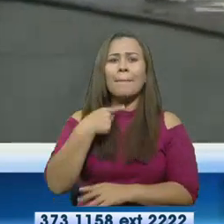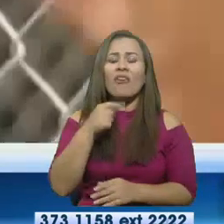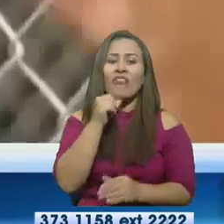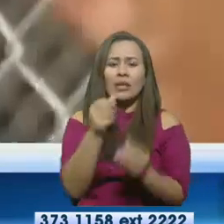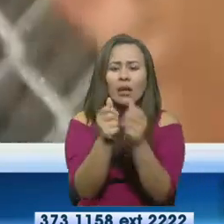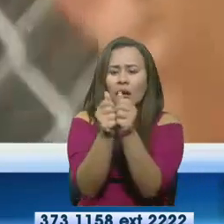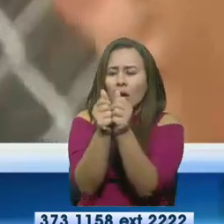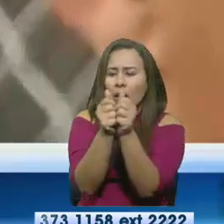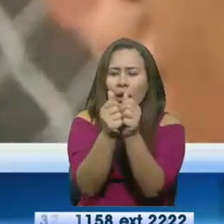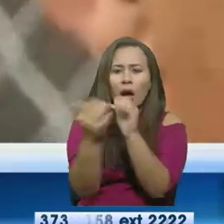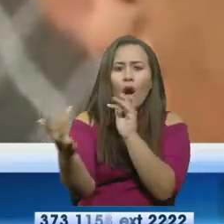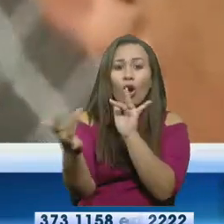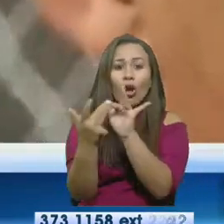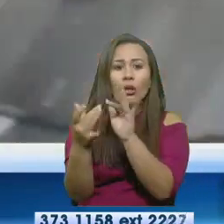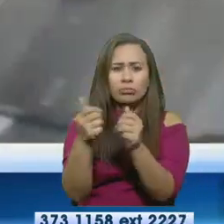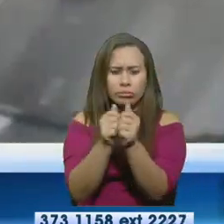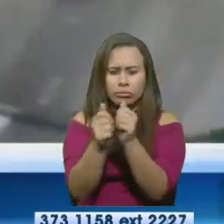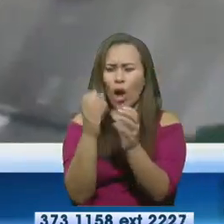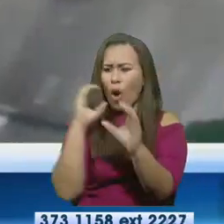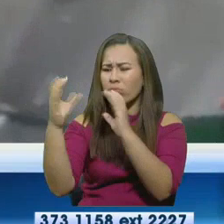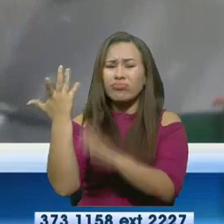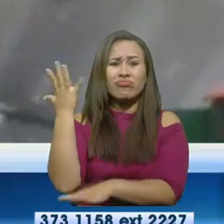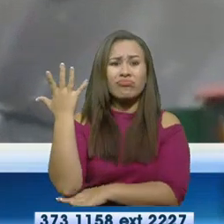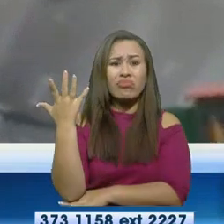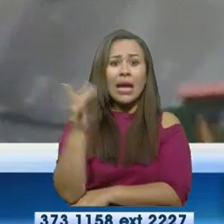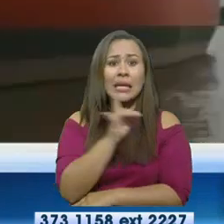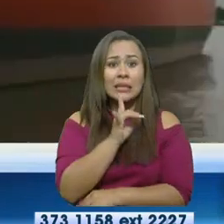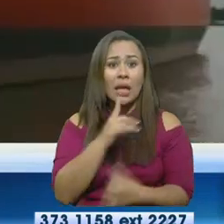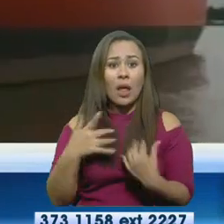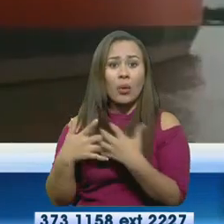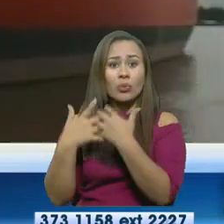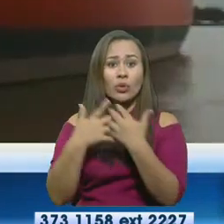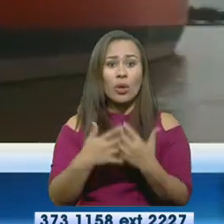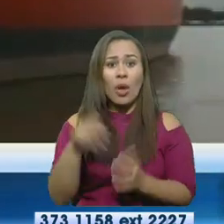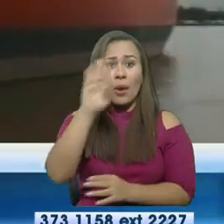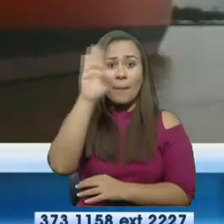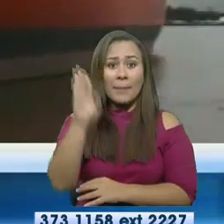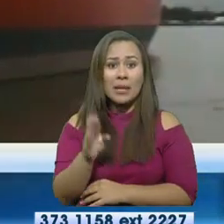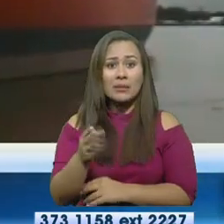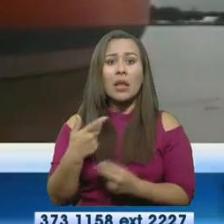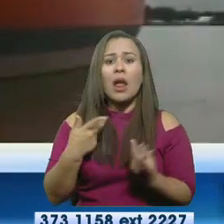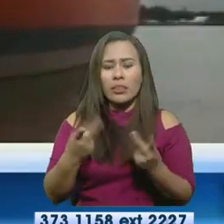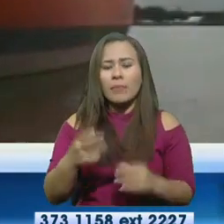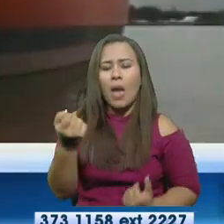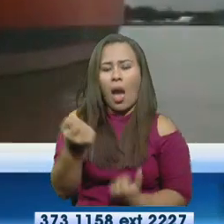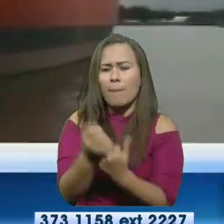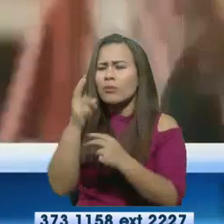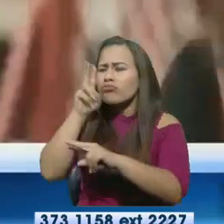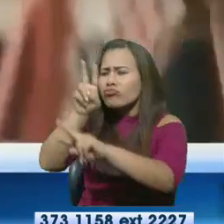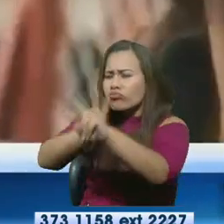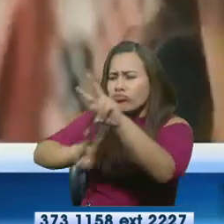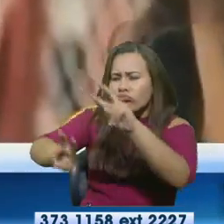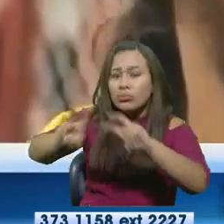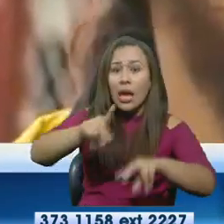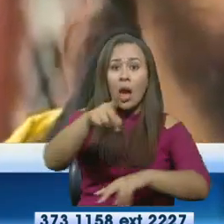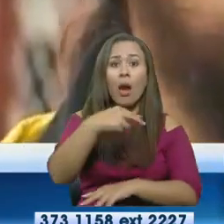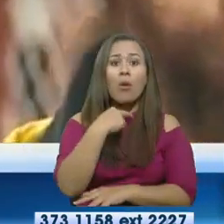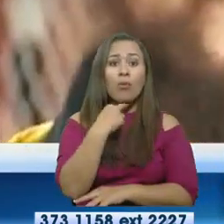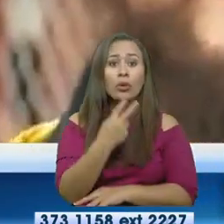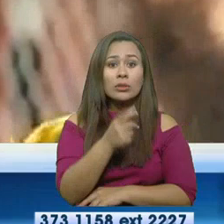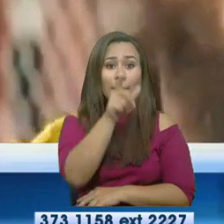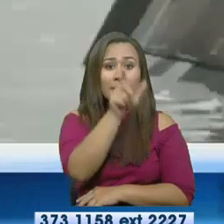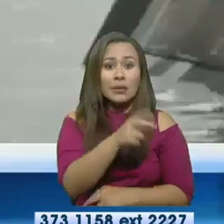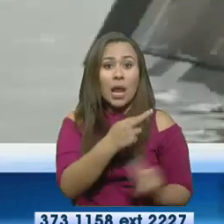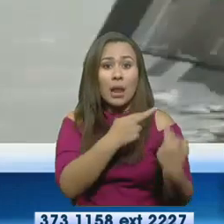contacto el miércoles pasado. Estados Unidos, Reino Unido, Brasil y Chile ofrecieron también apoyo logístico. El vocero ratificó que